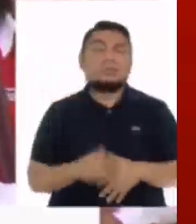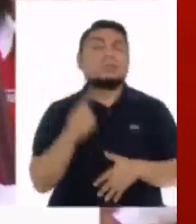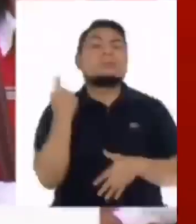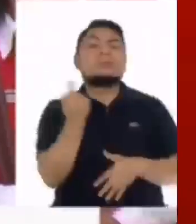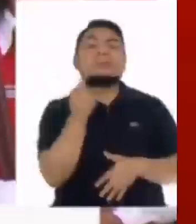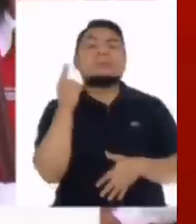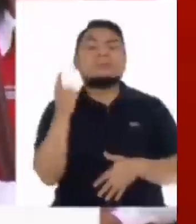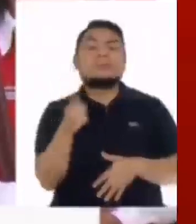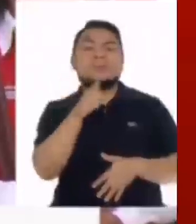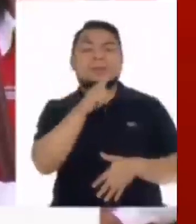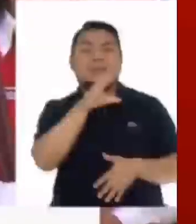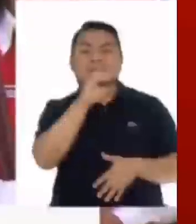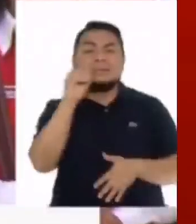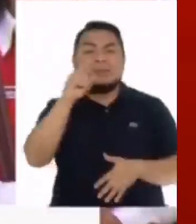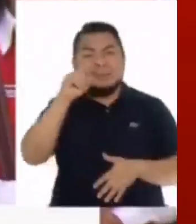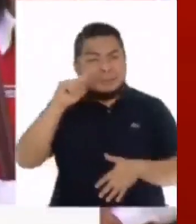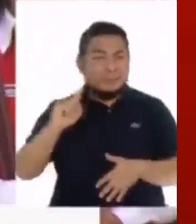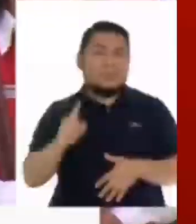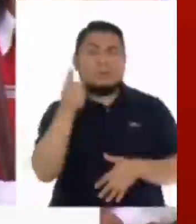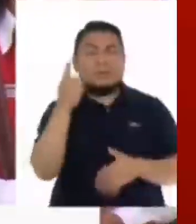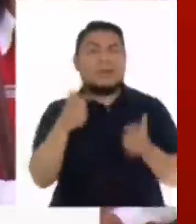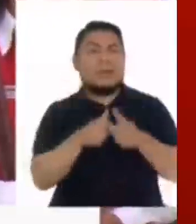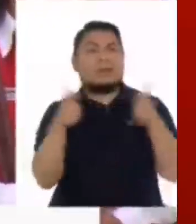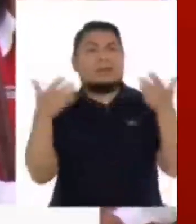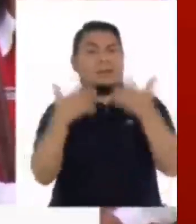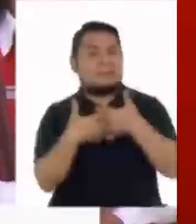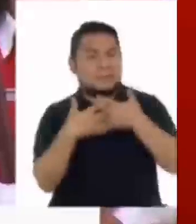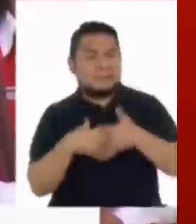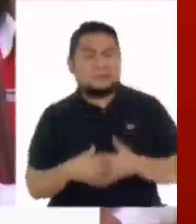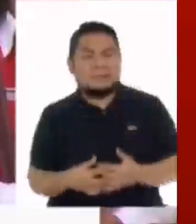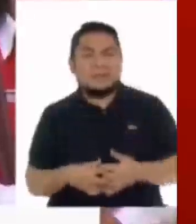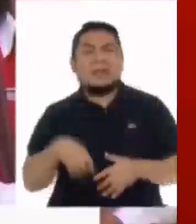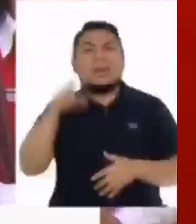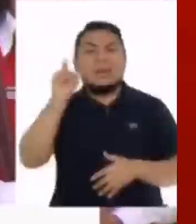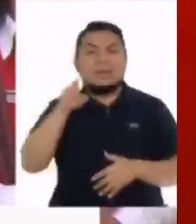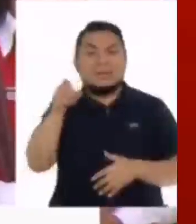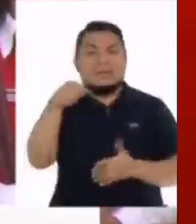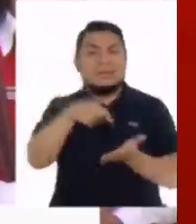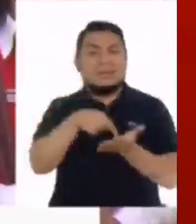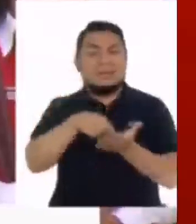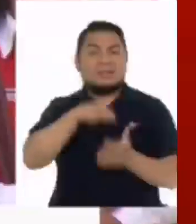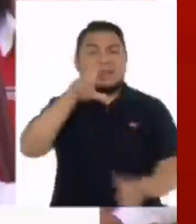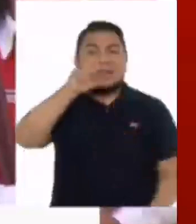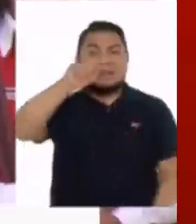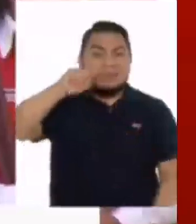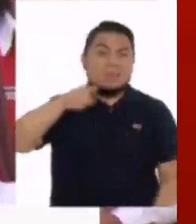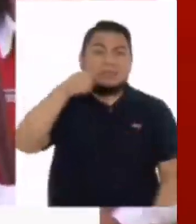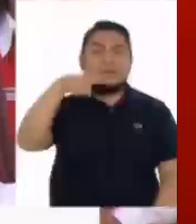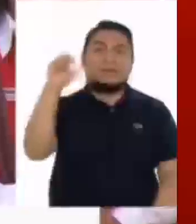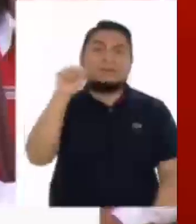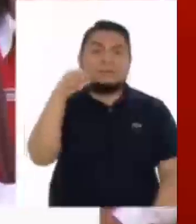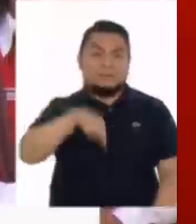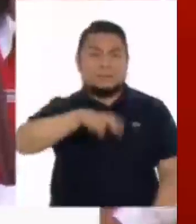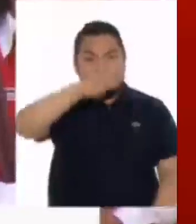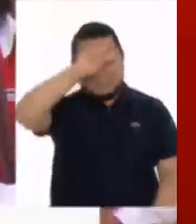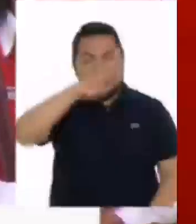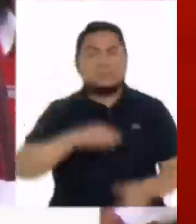Solamente las 100 primeras grandes empresas deben 30 mil millones de soles al